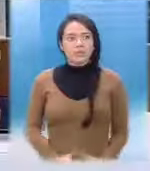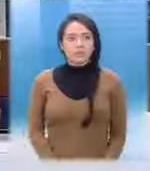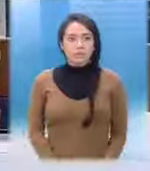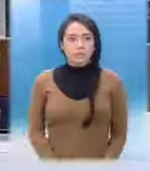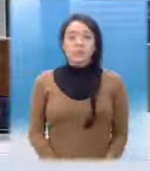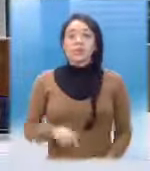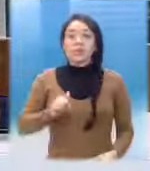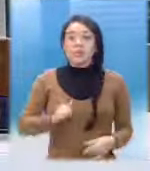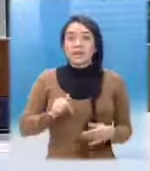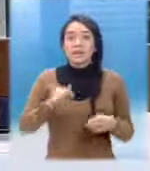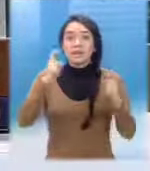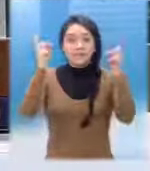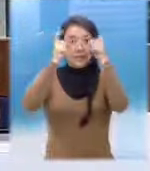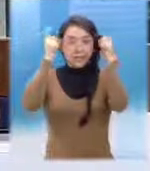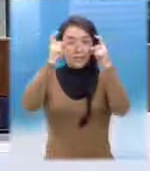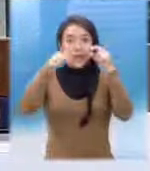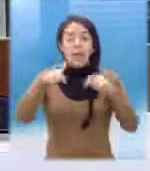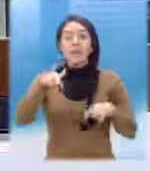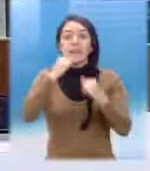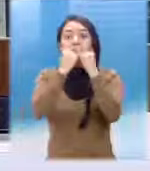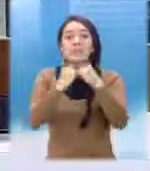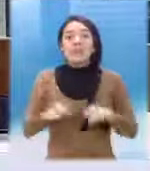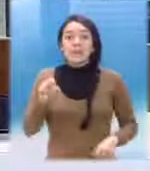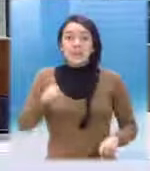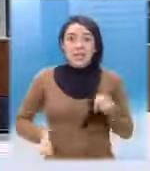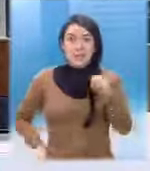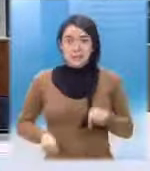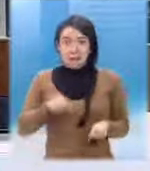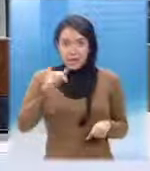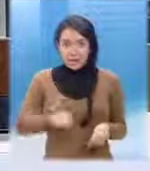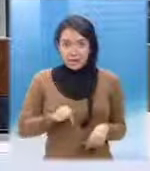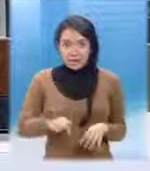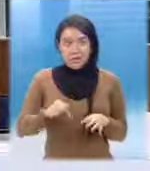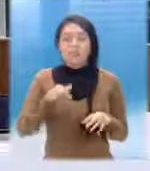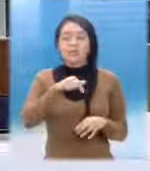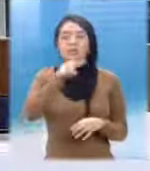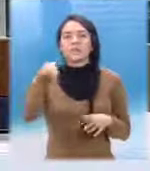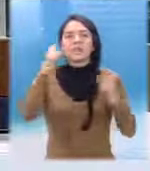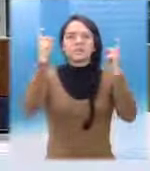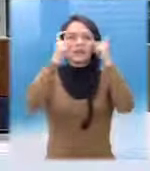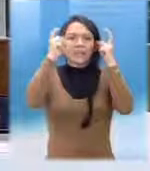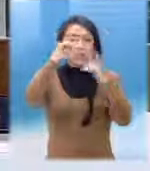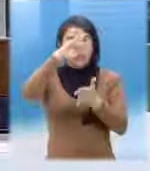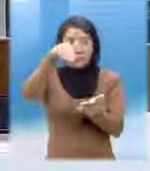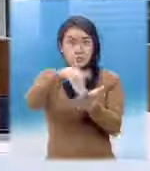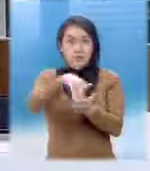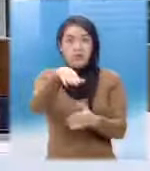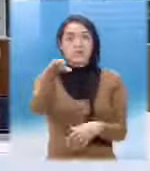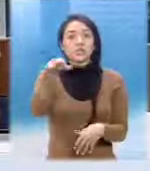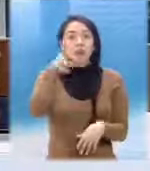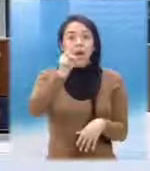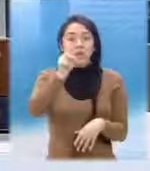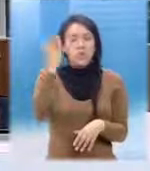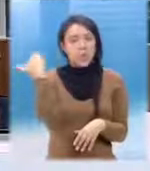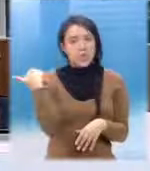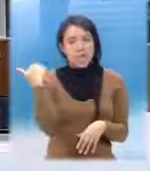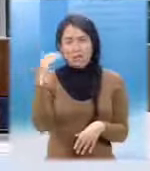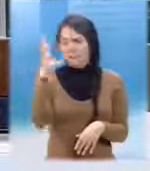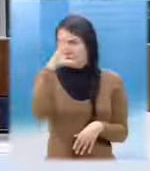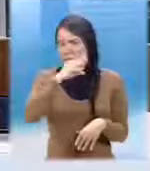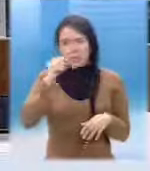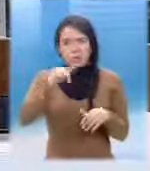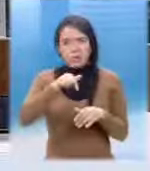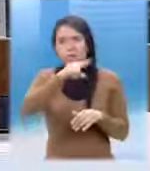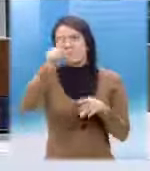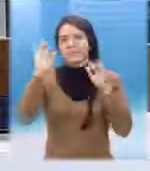Y el ambiente festivo por la independencia se intensificó desde ayer en Guatemala con una gran celebración en la Plaza de la Constitución, a la que asistieron